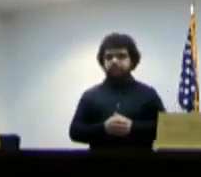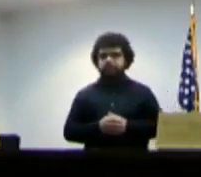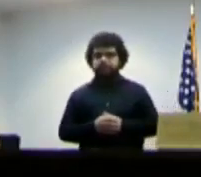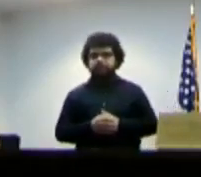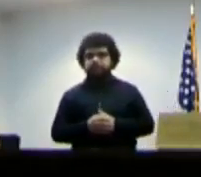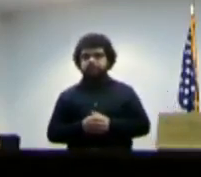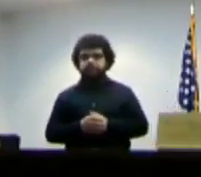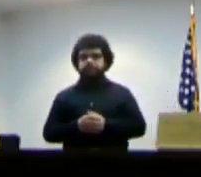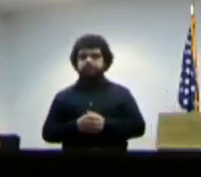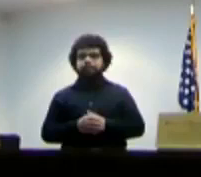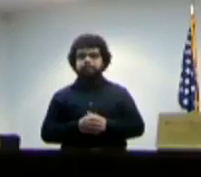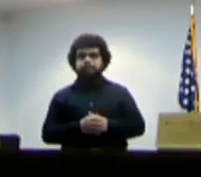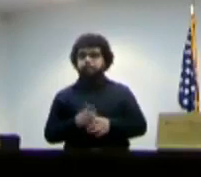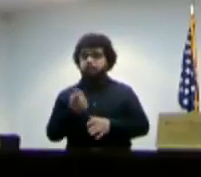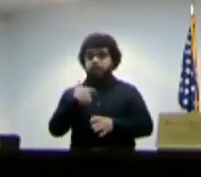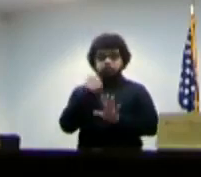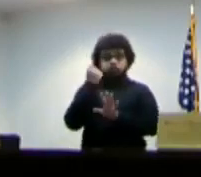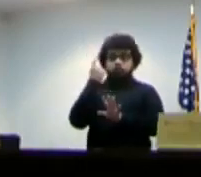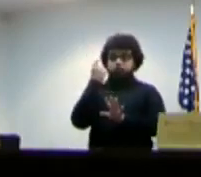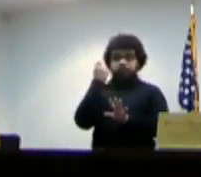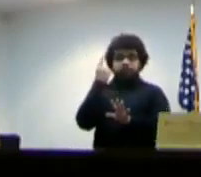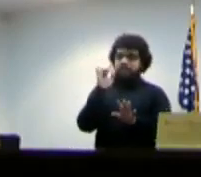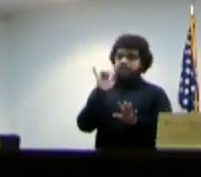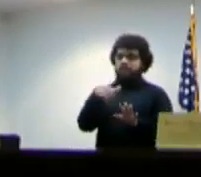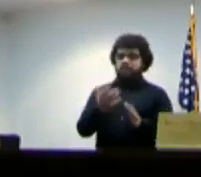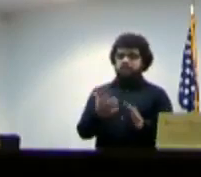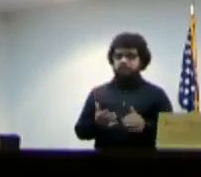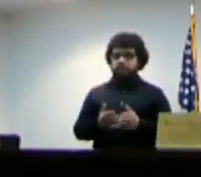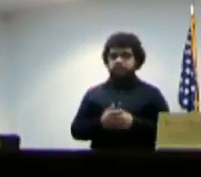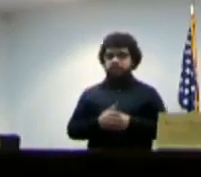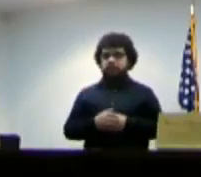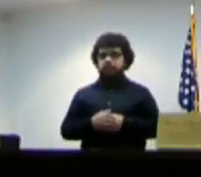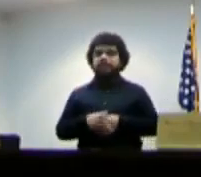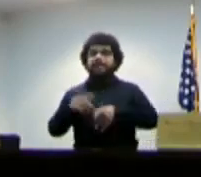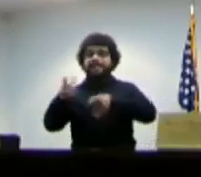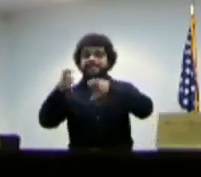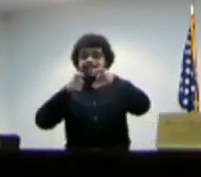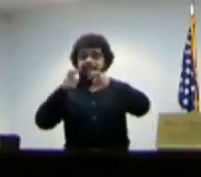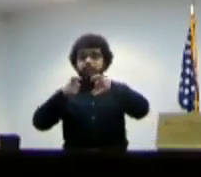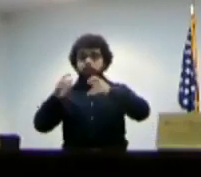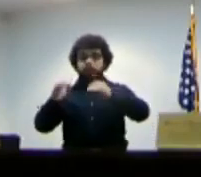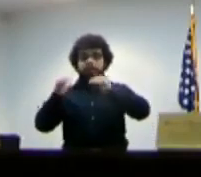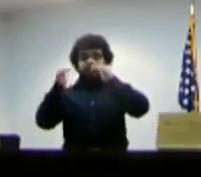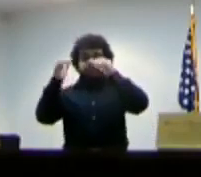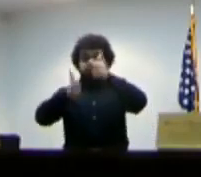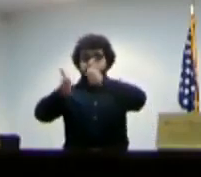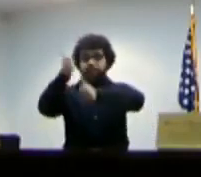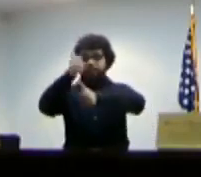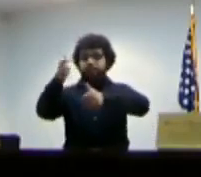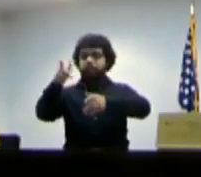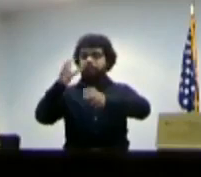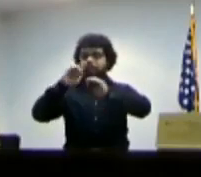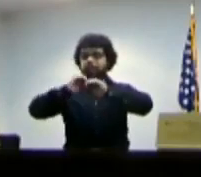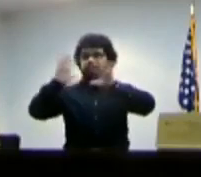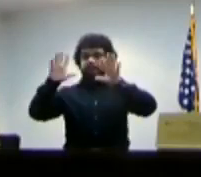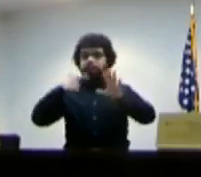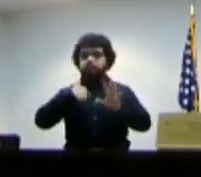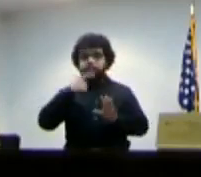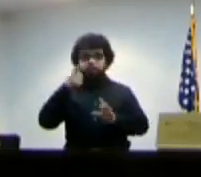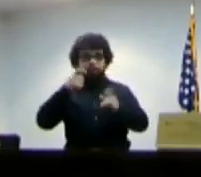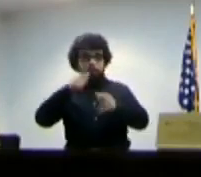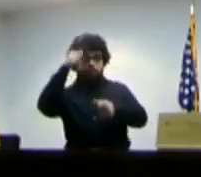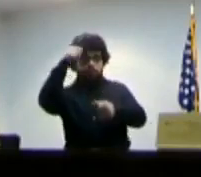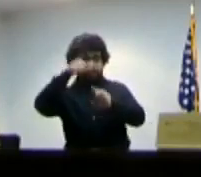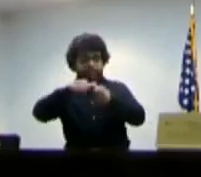director ejecutivo... Por lo menos no lo capté así. Sí, nuestro director ejecutivo lo aclaró. Sí. Por eso yo recuerdo que yo le mencionaba a